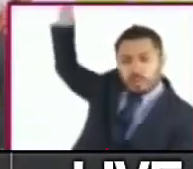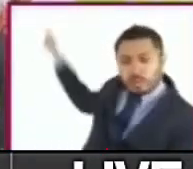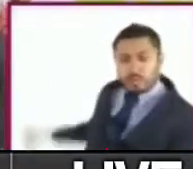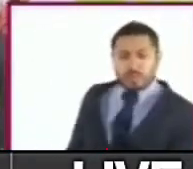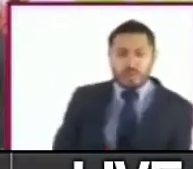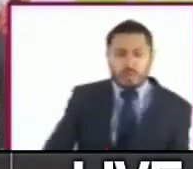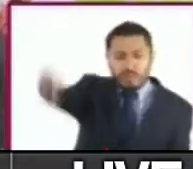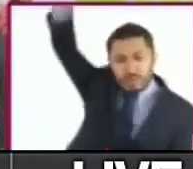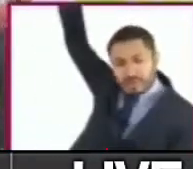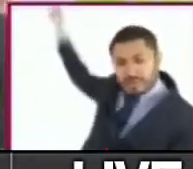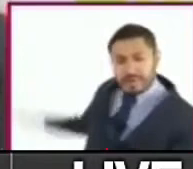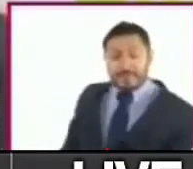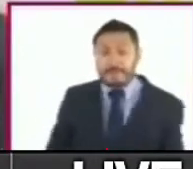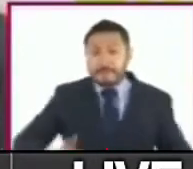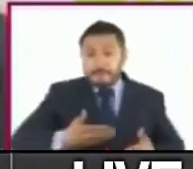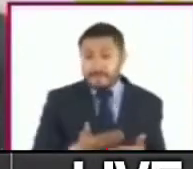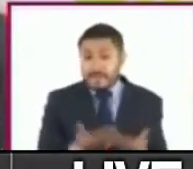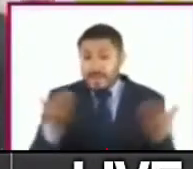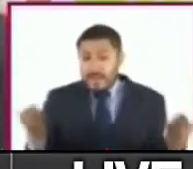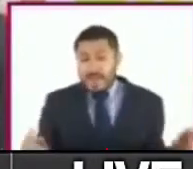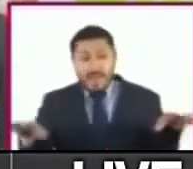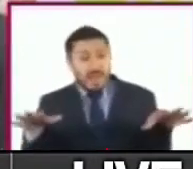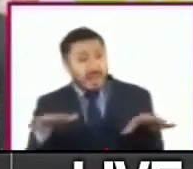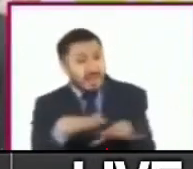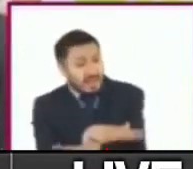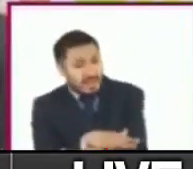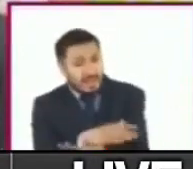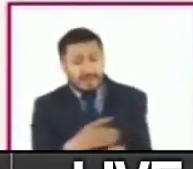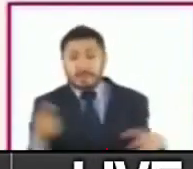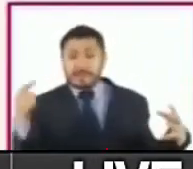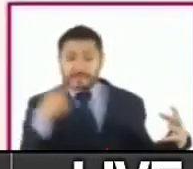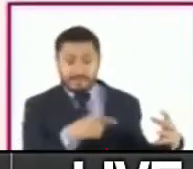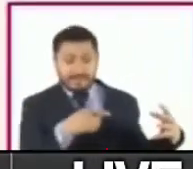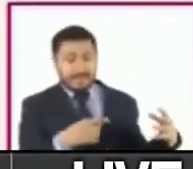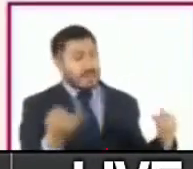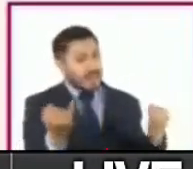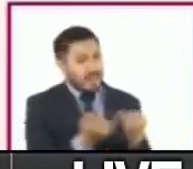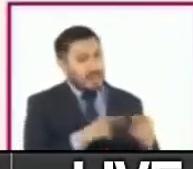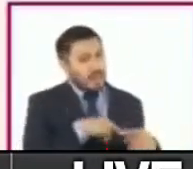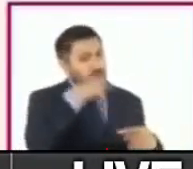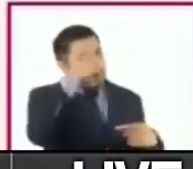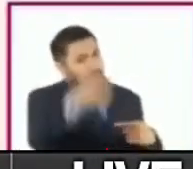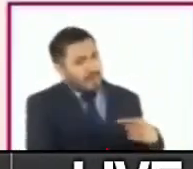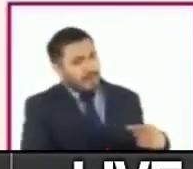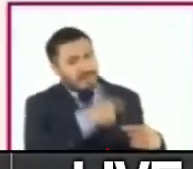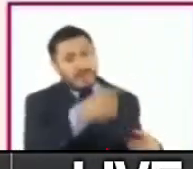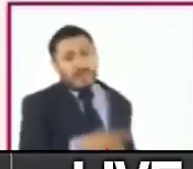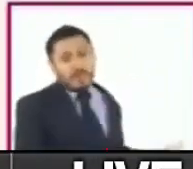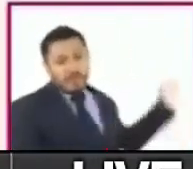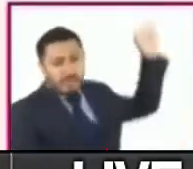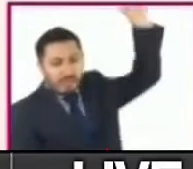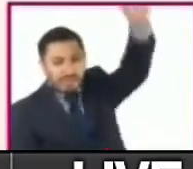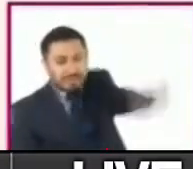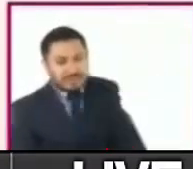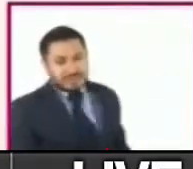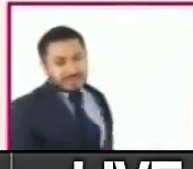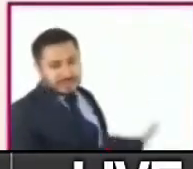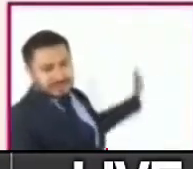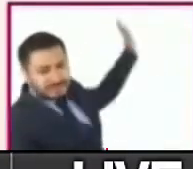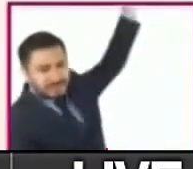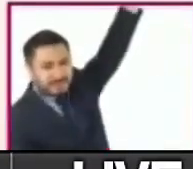Cambiamos de mano, de igual manera hacia el frente, círculos amplios.